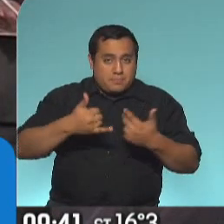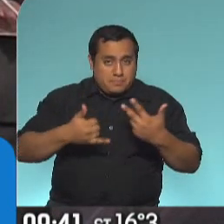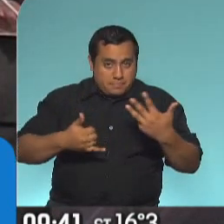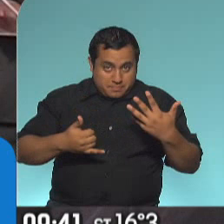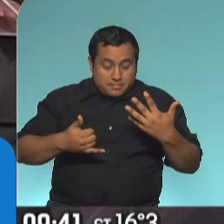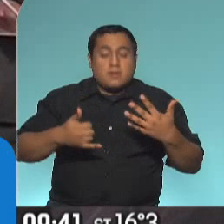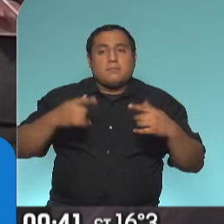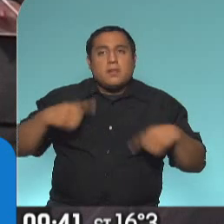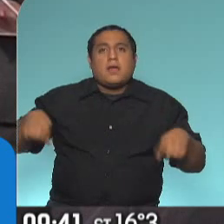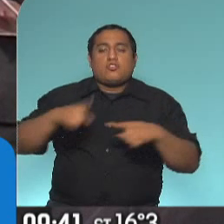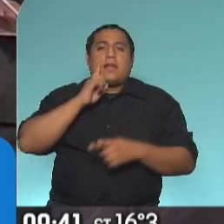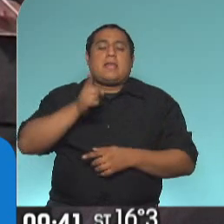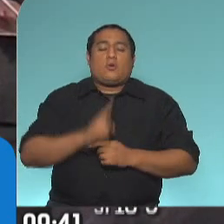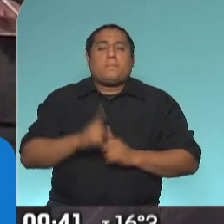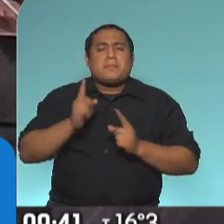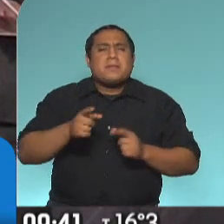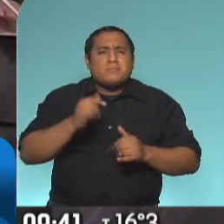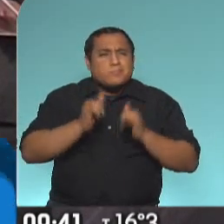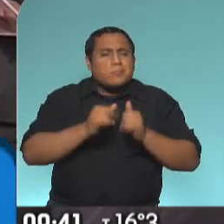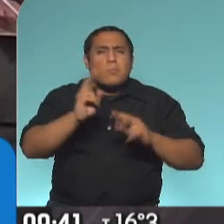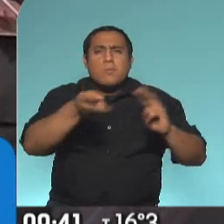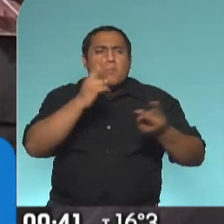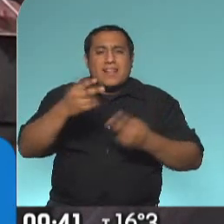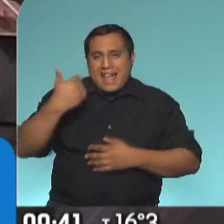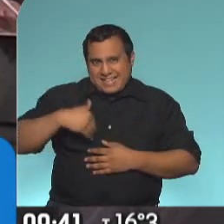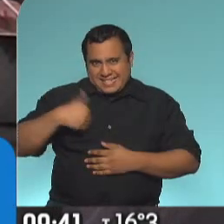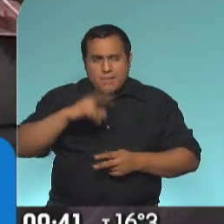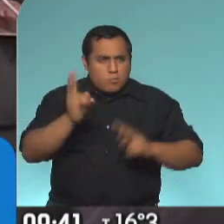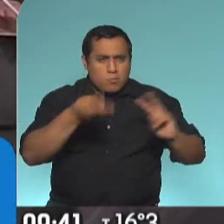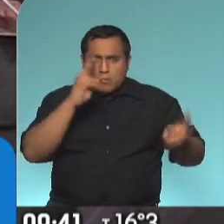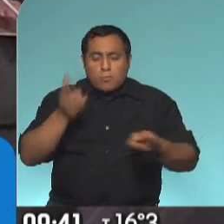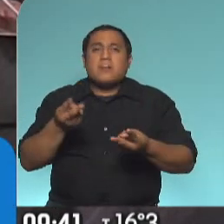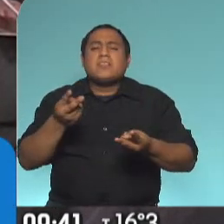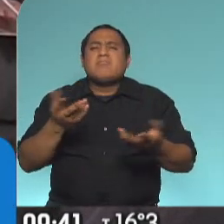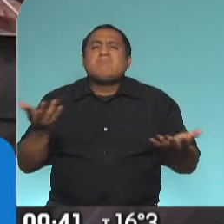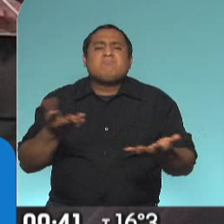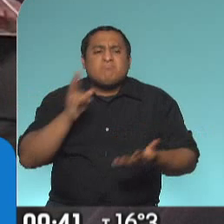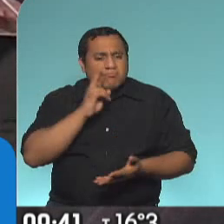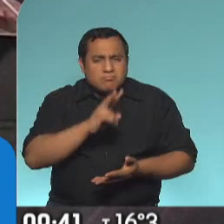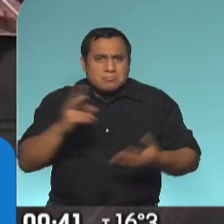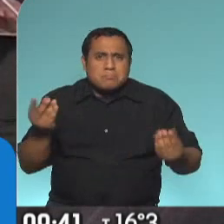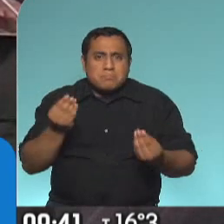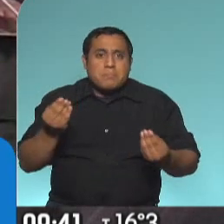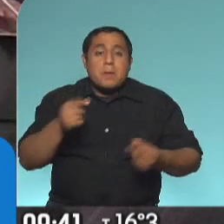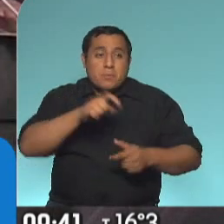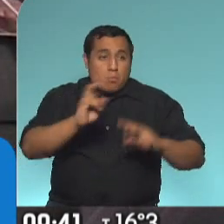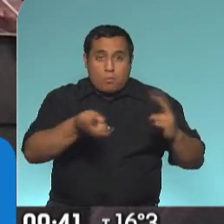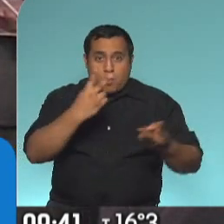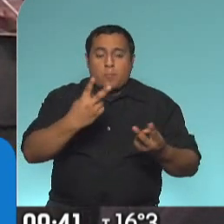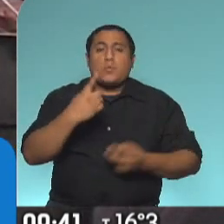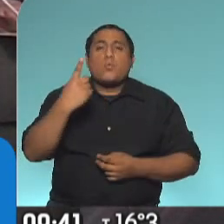en el análisis de mortalidad de Argentina, vemos que de las personas que fallecieron,